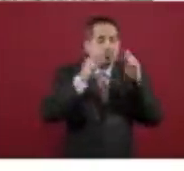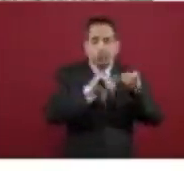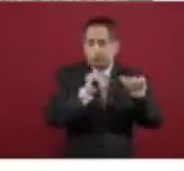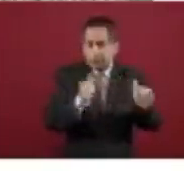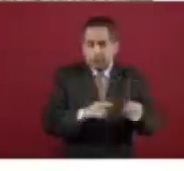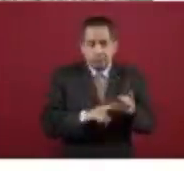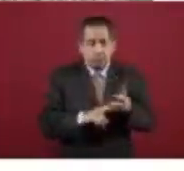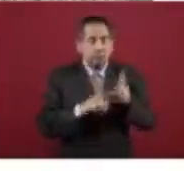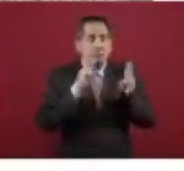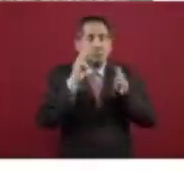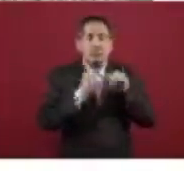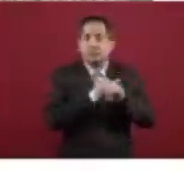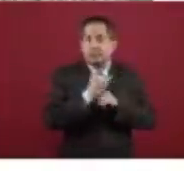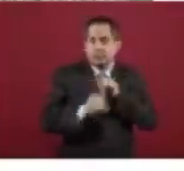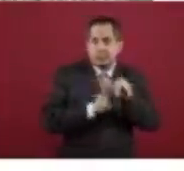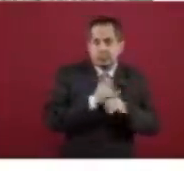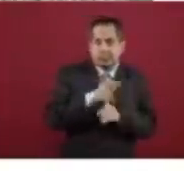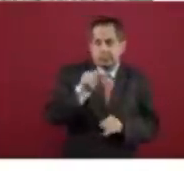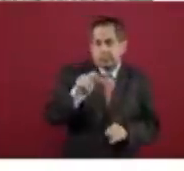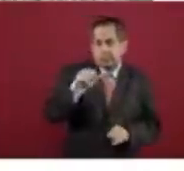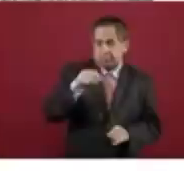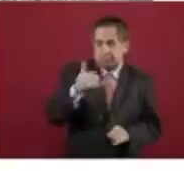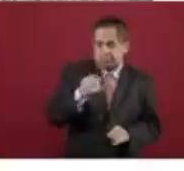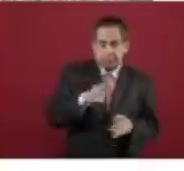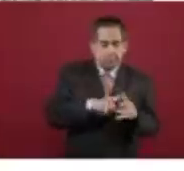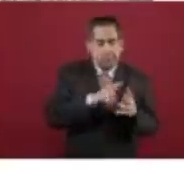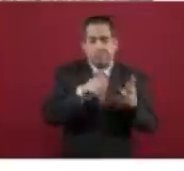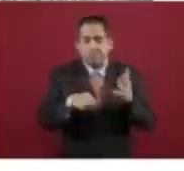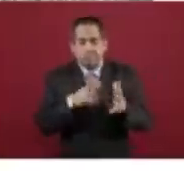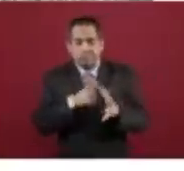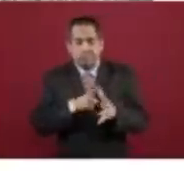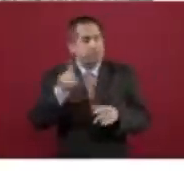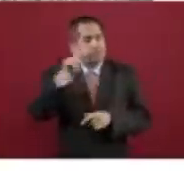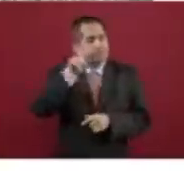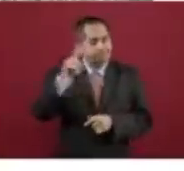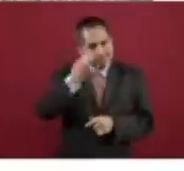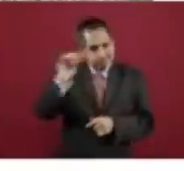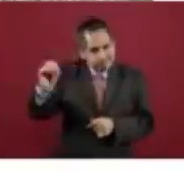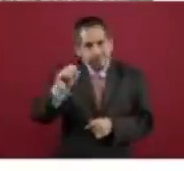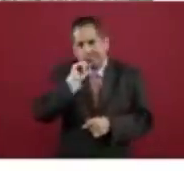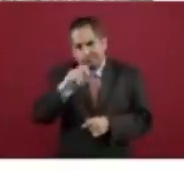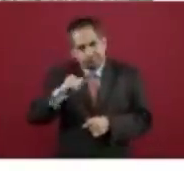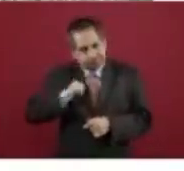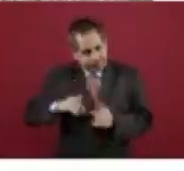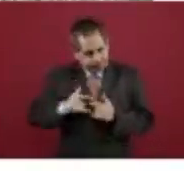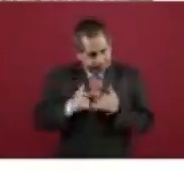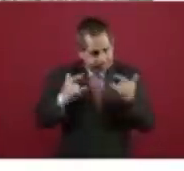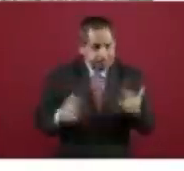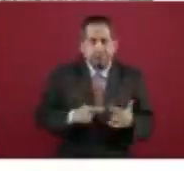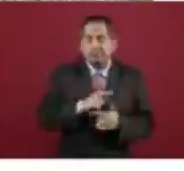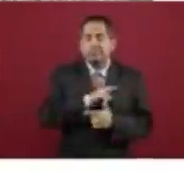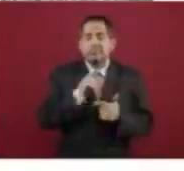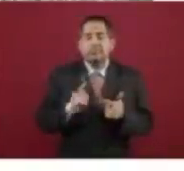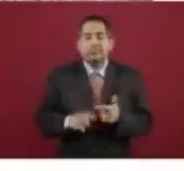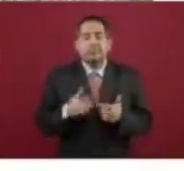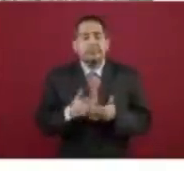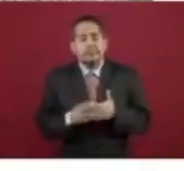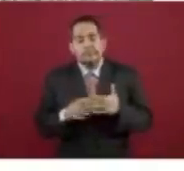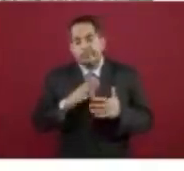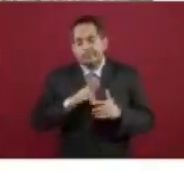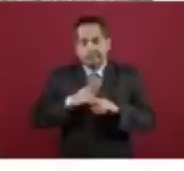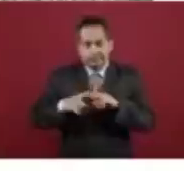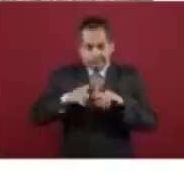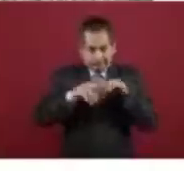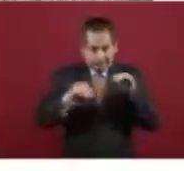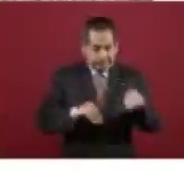Internacional Rufino Tamayo, pero también está nuestro zoológico, que es histórico, está, y ahora tenemos, aparte de otras cosas,